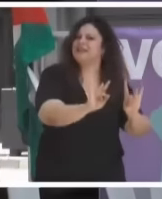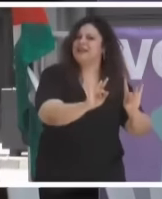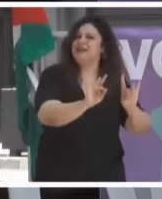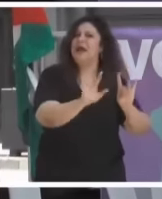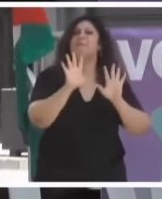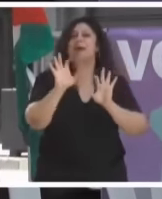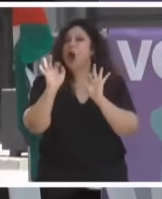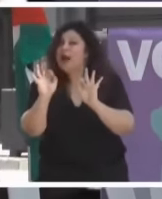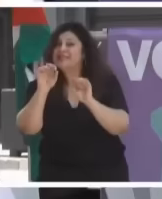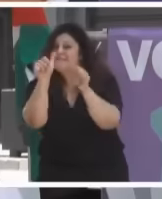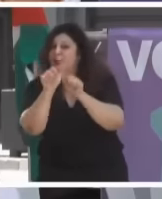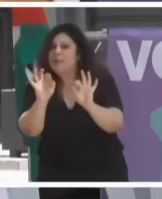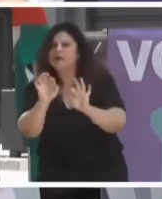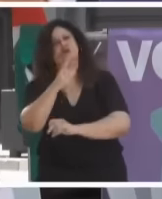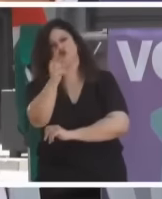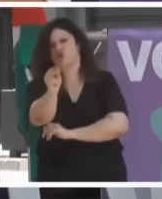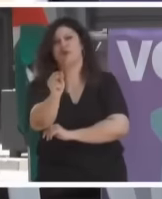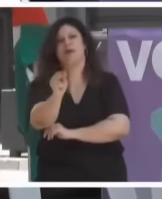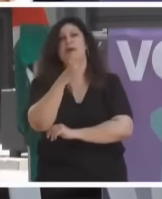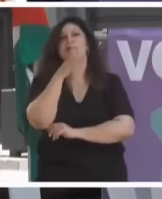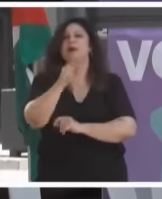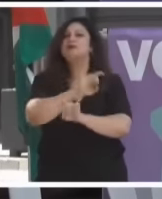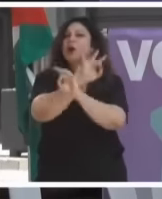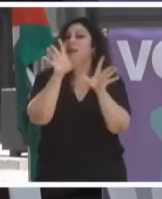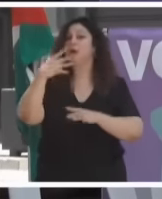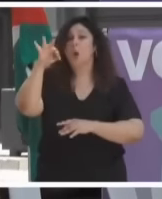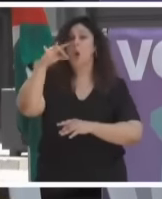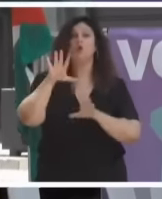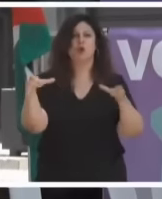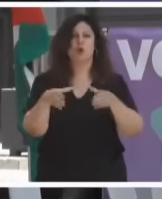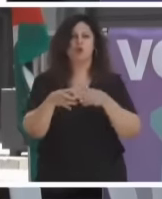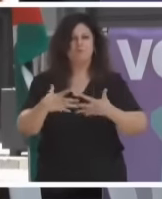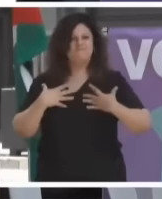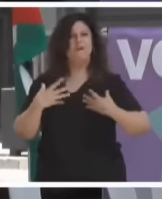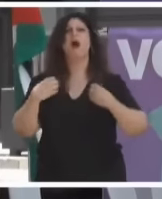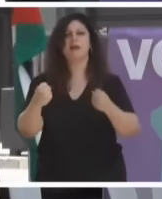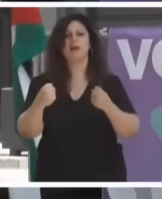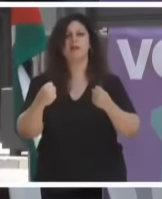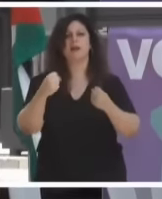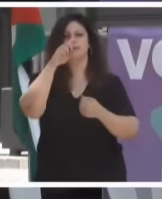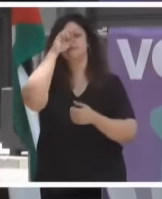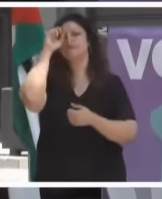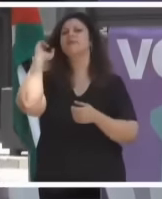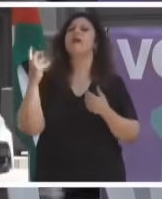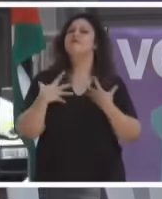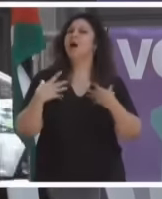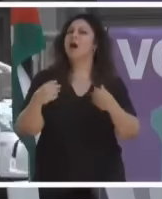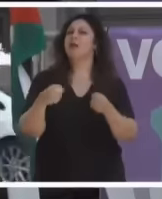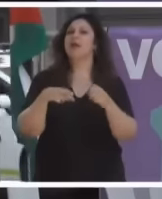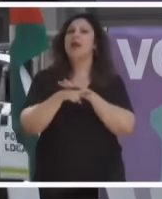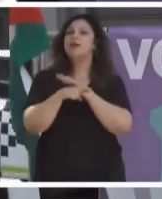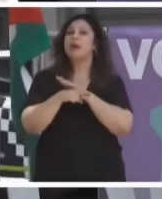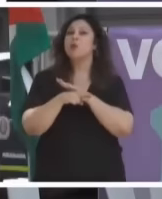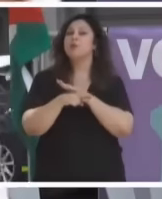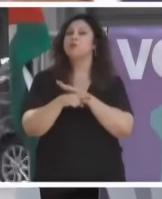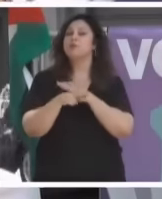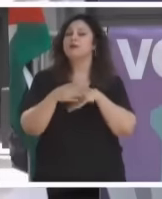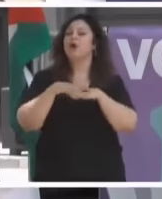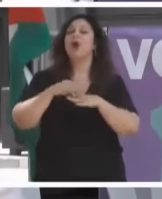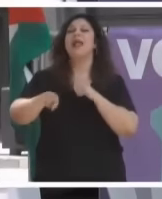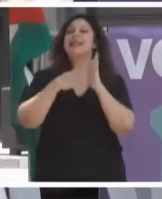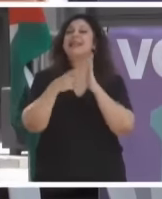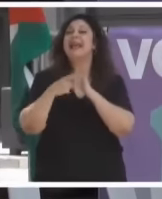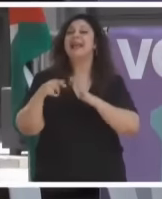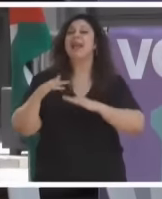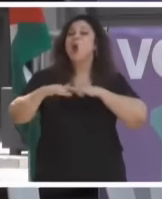no así. Y por eso hay que dejar claro que el único partido valiente que ha sido capaz de poner un recurso a la ley del suelo, a la